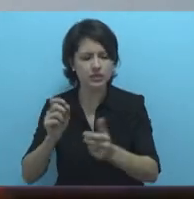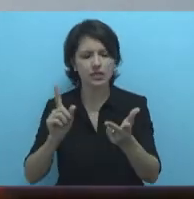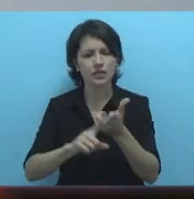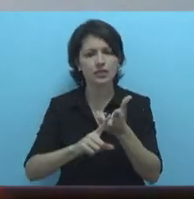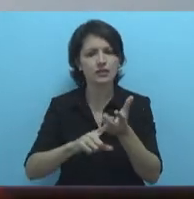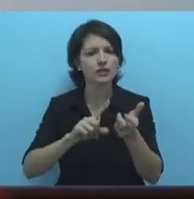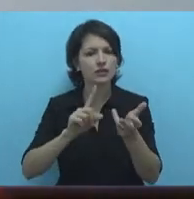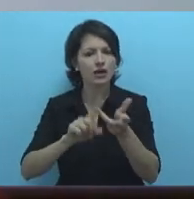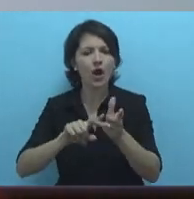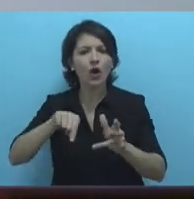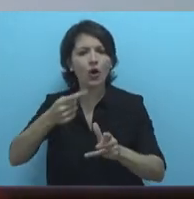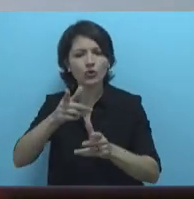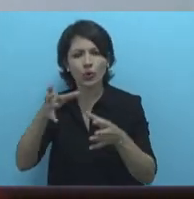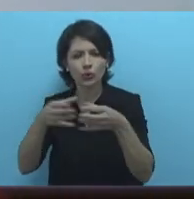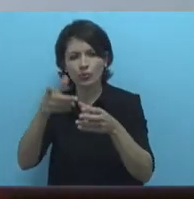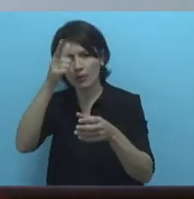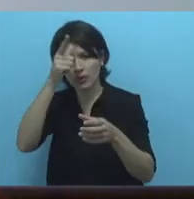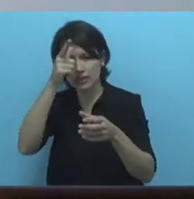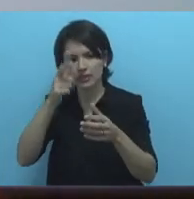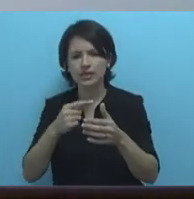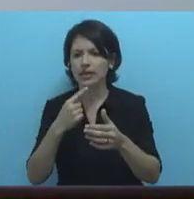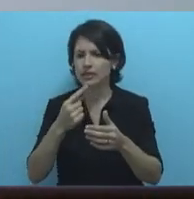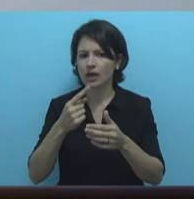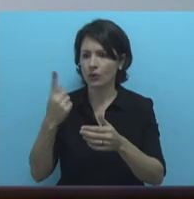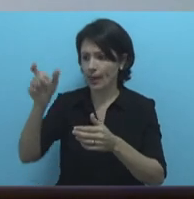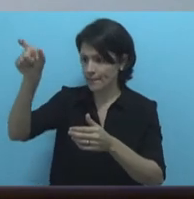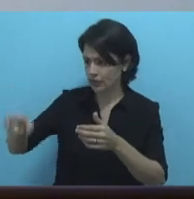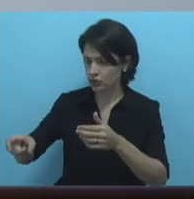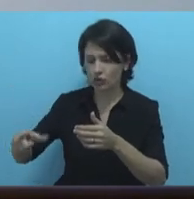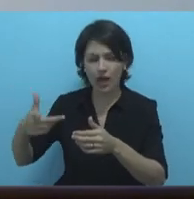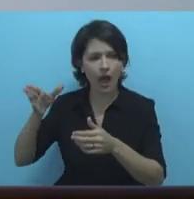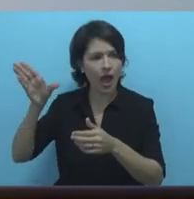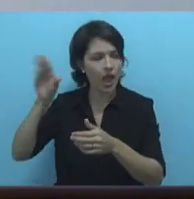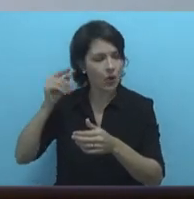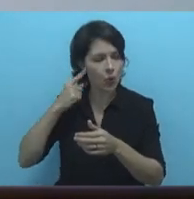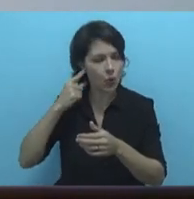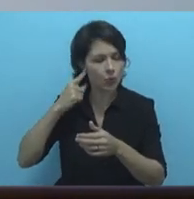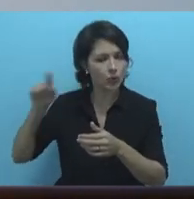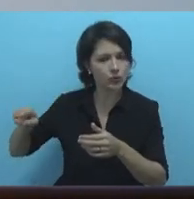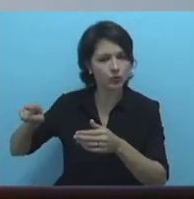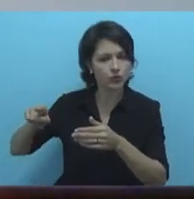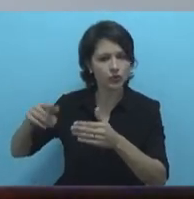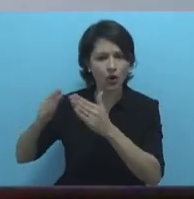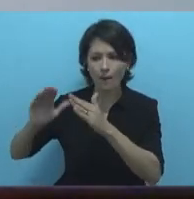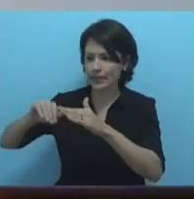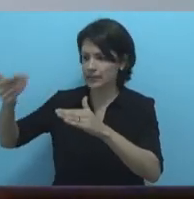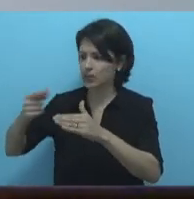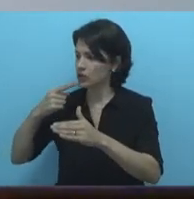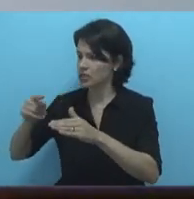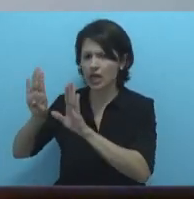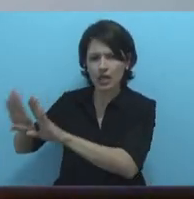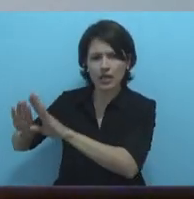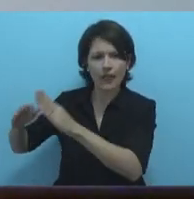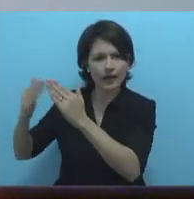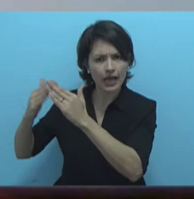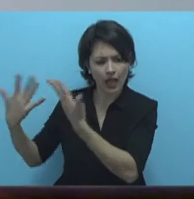trata de oficiales impidiendo un vecino que había escuchado todo lo que había sucedido salir de su casa se